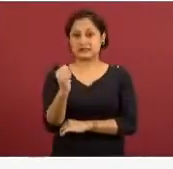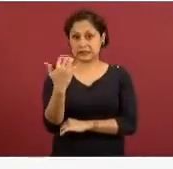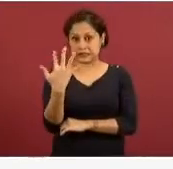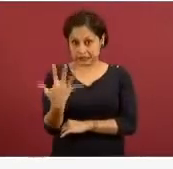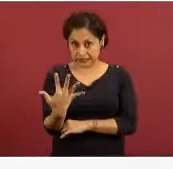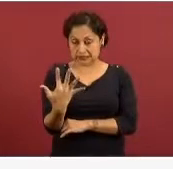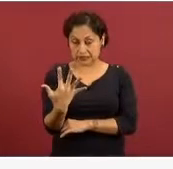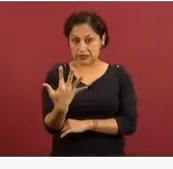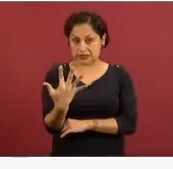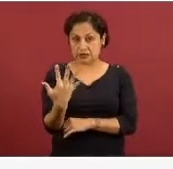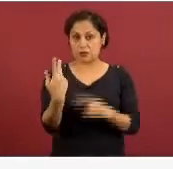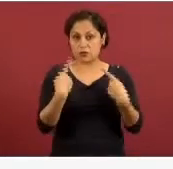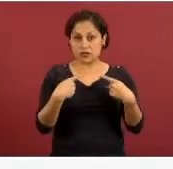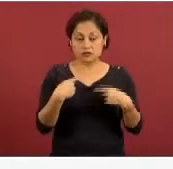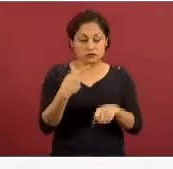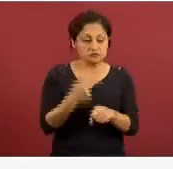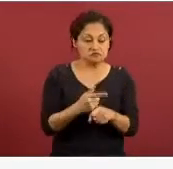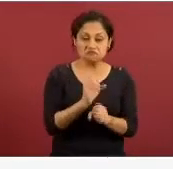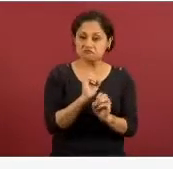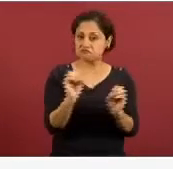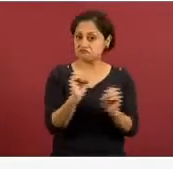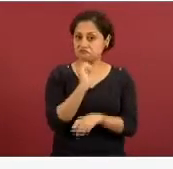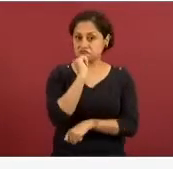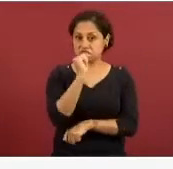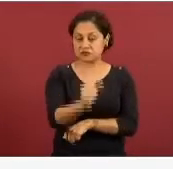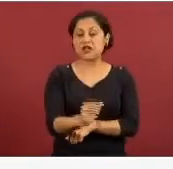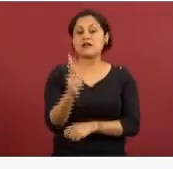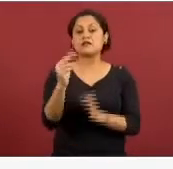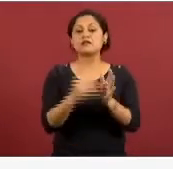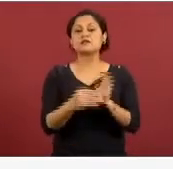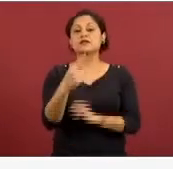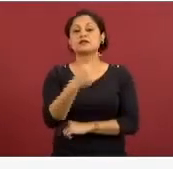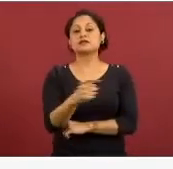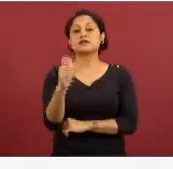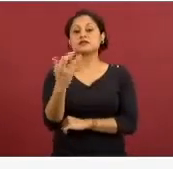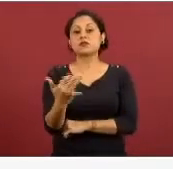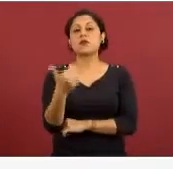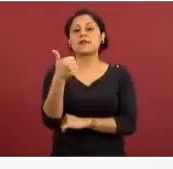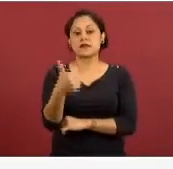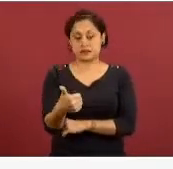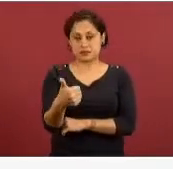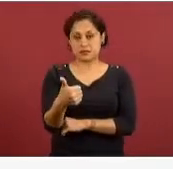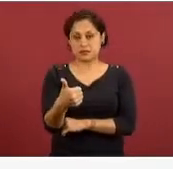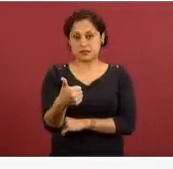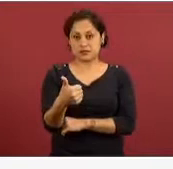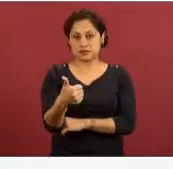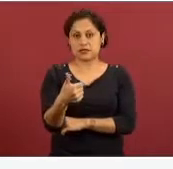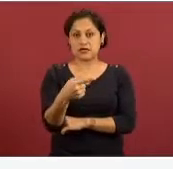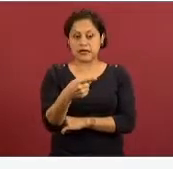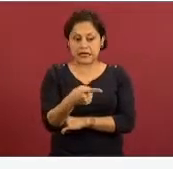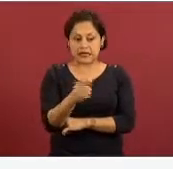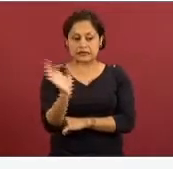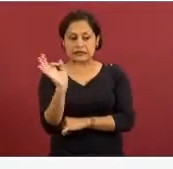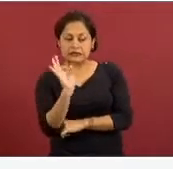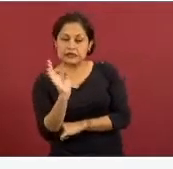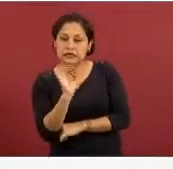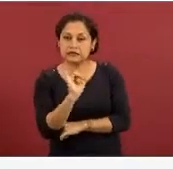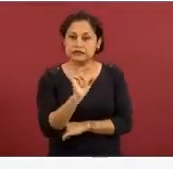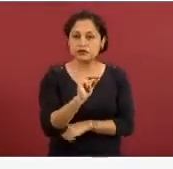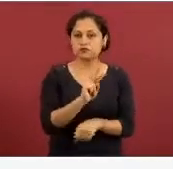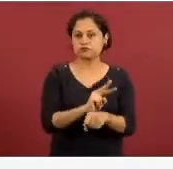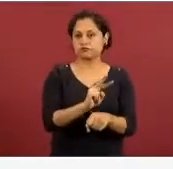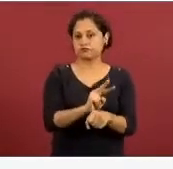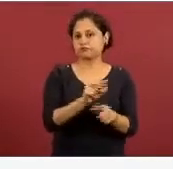2,965 casos que son negativos y 2,156 casos que hasta el momento se consideran como casos sospechosos.